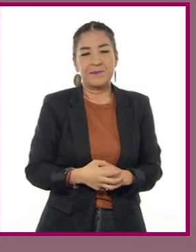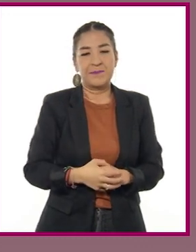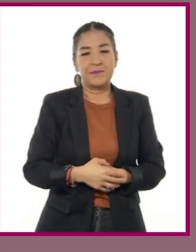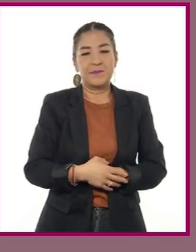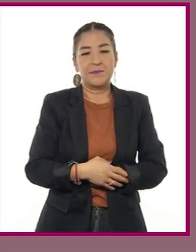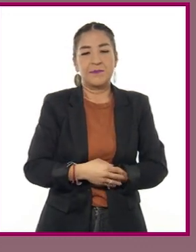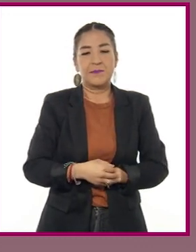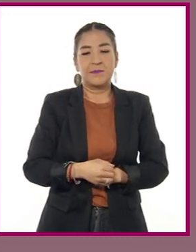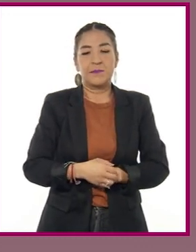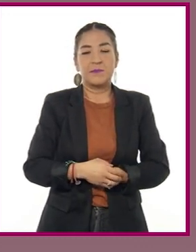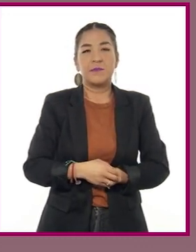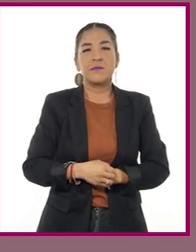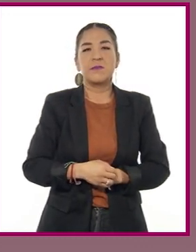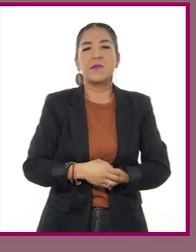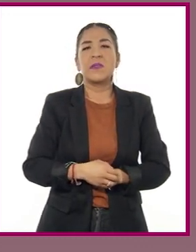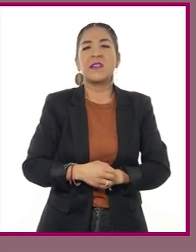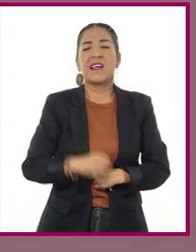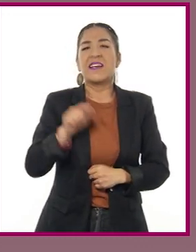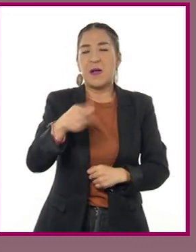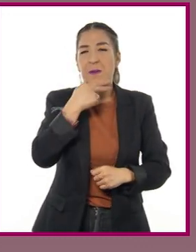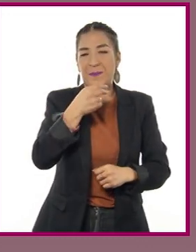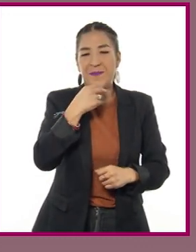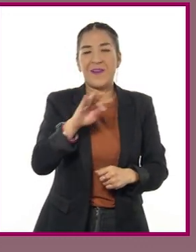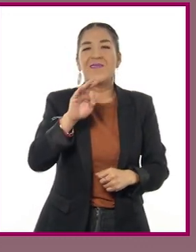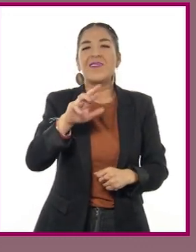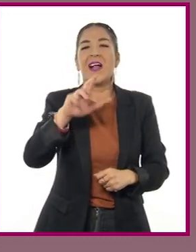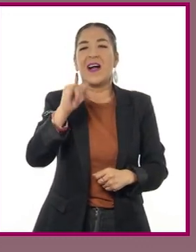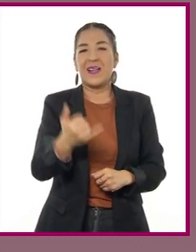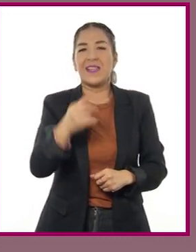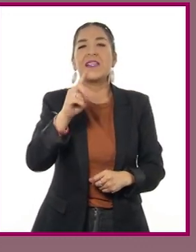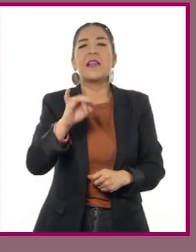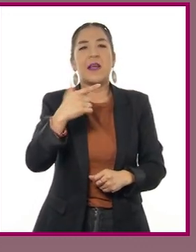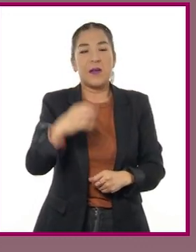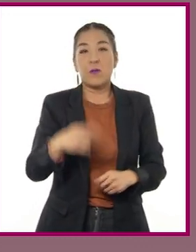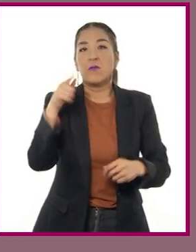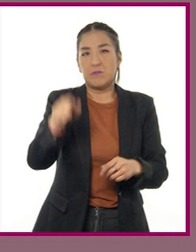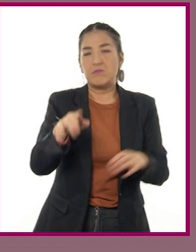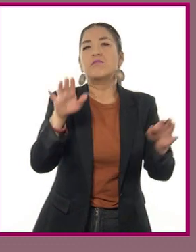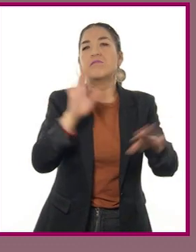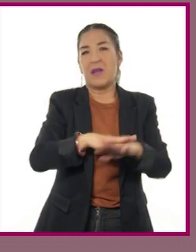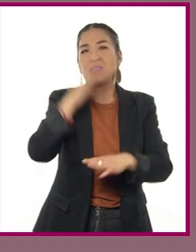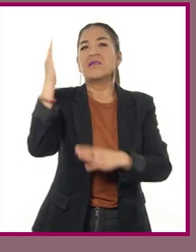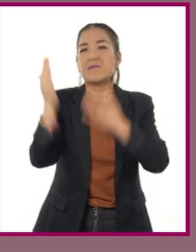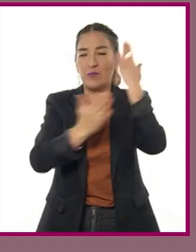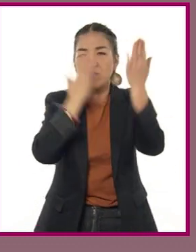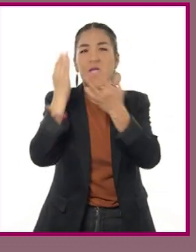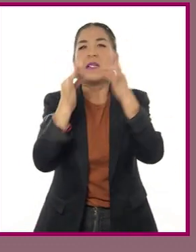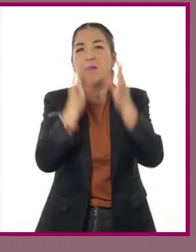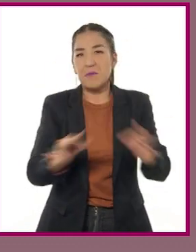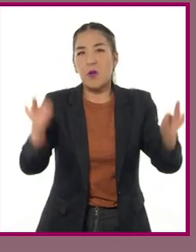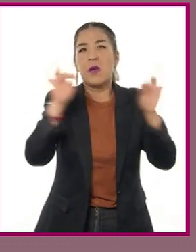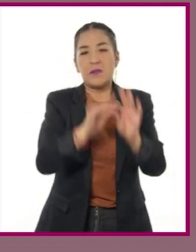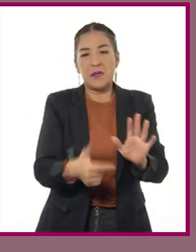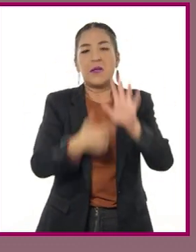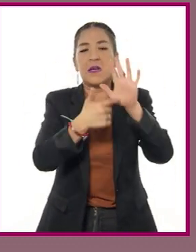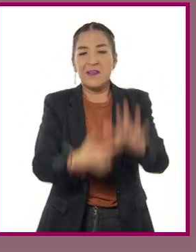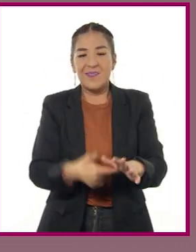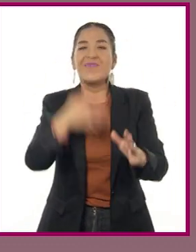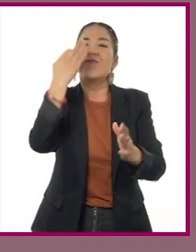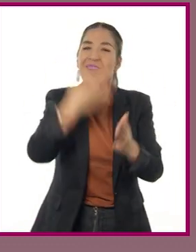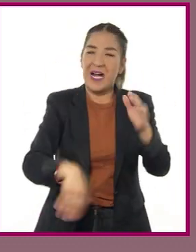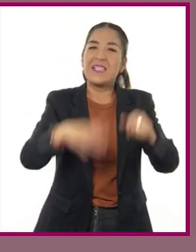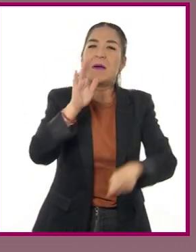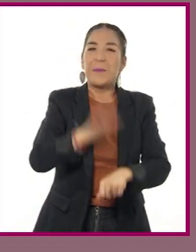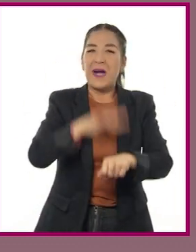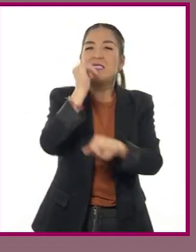La contribución de Fray Diego Rodríguez a la ciencia en México en el siglo XVII es muy importante y no ha sido todavía suficientemente estudiada. Es